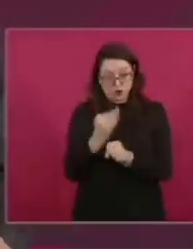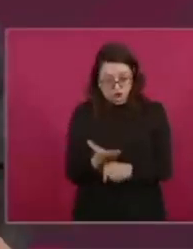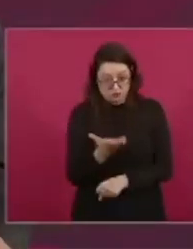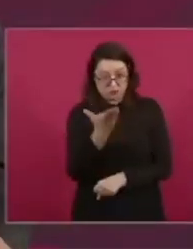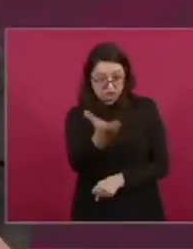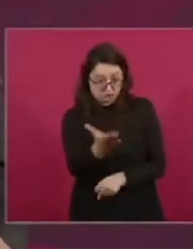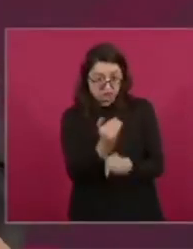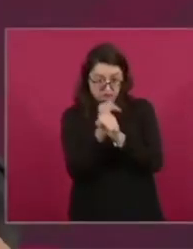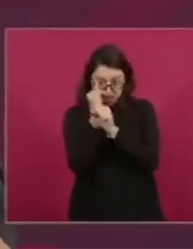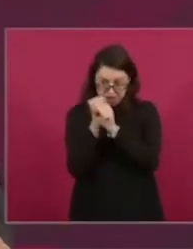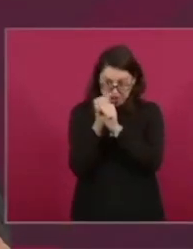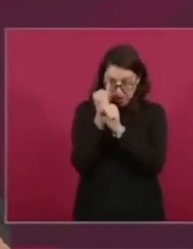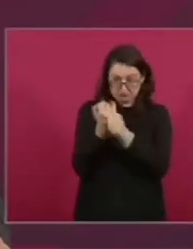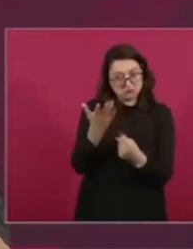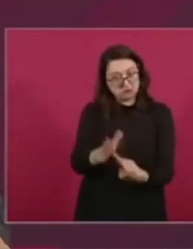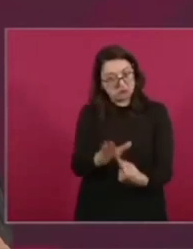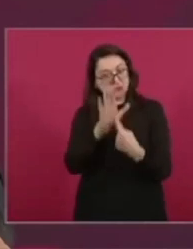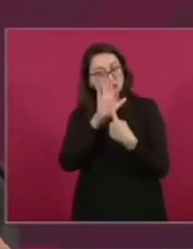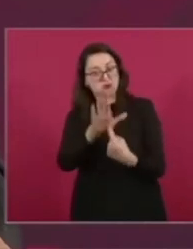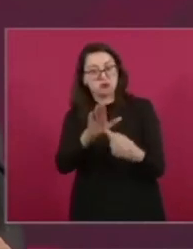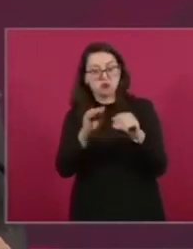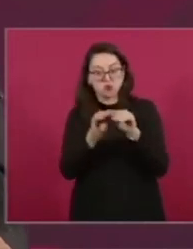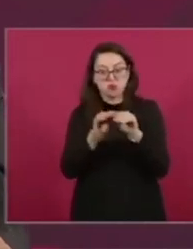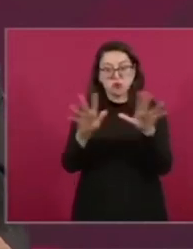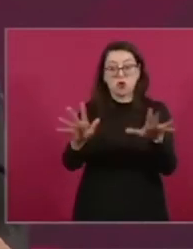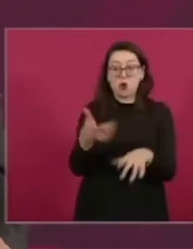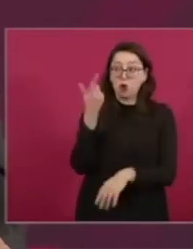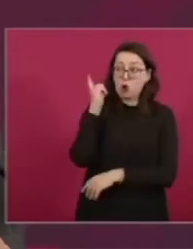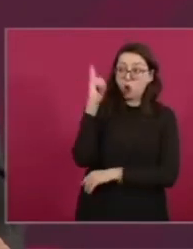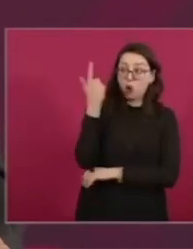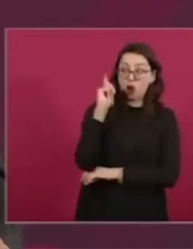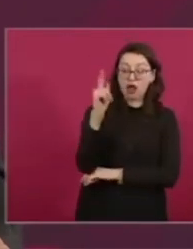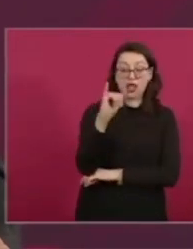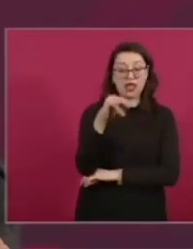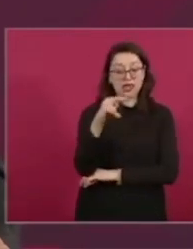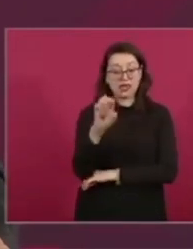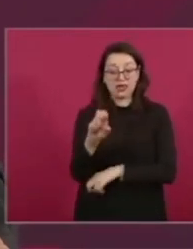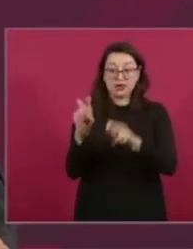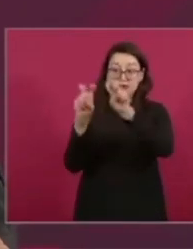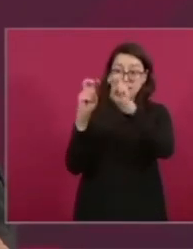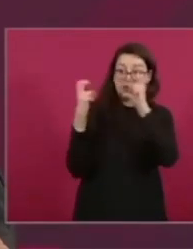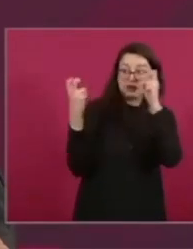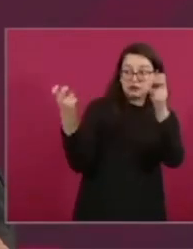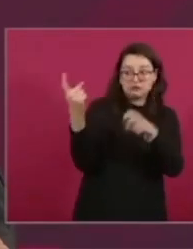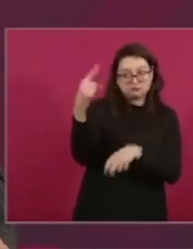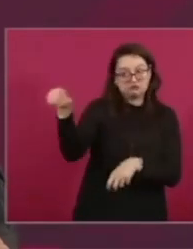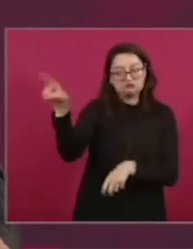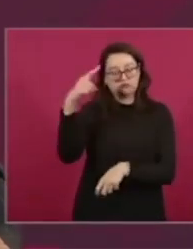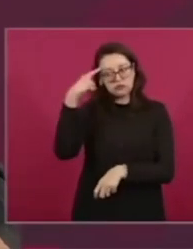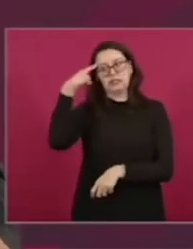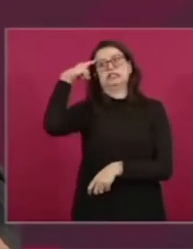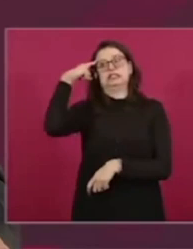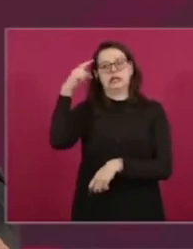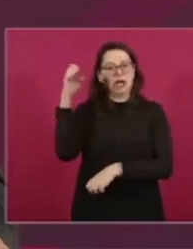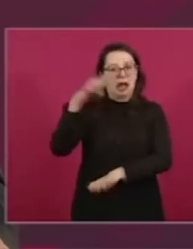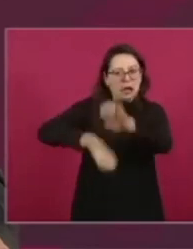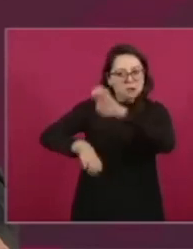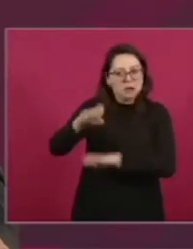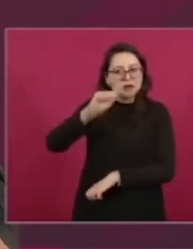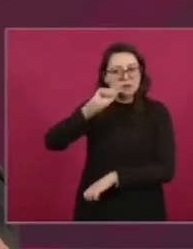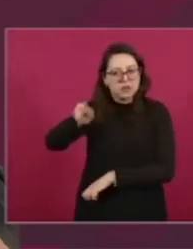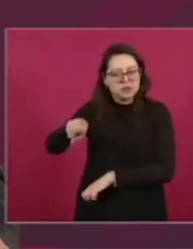esta denuncia, pues los consejeros del INE van a tomar cartas en el